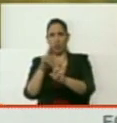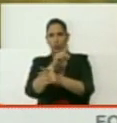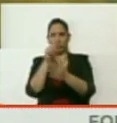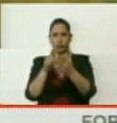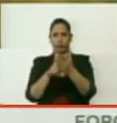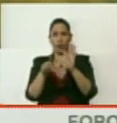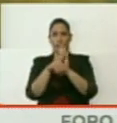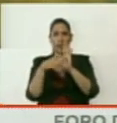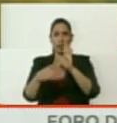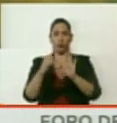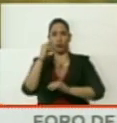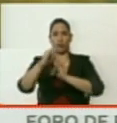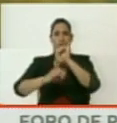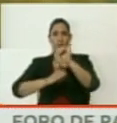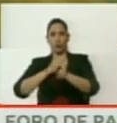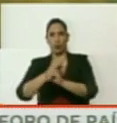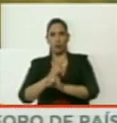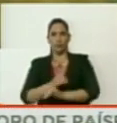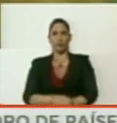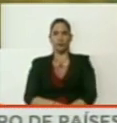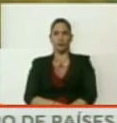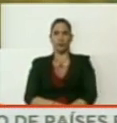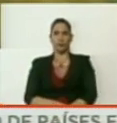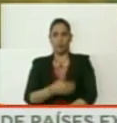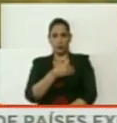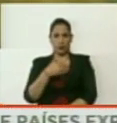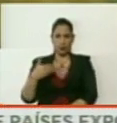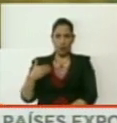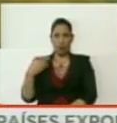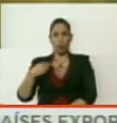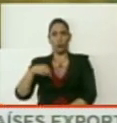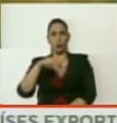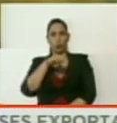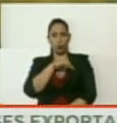derecho internacional. Quisiéramos nosotros